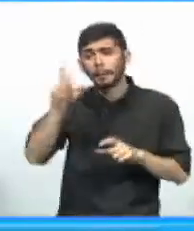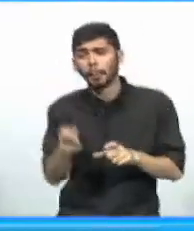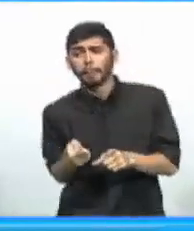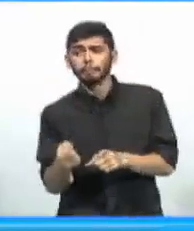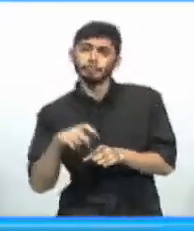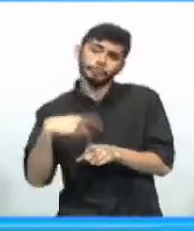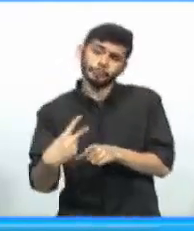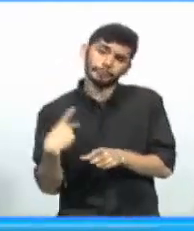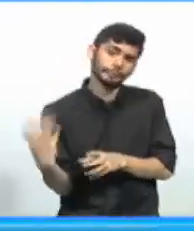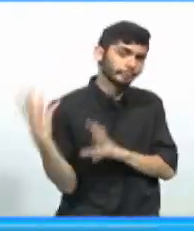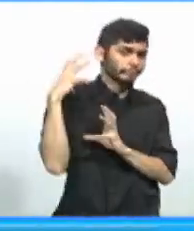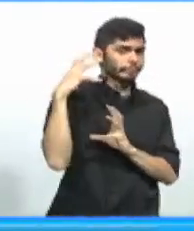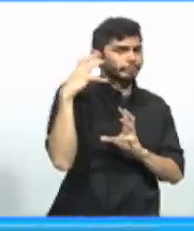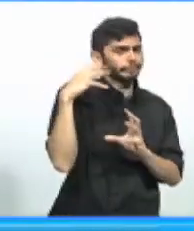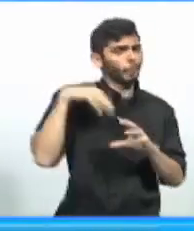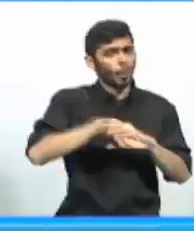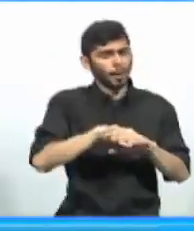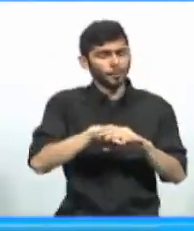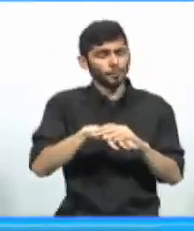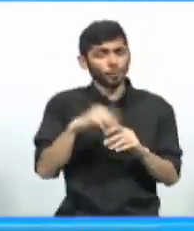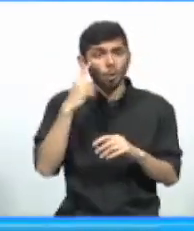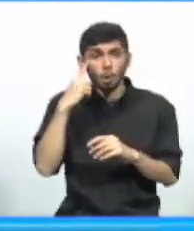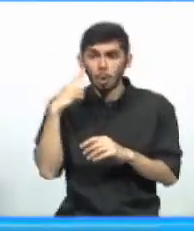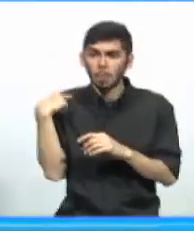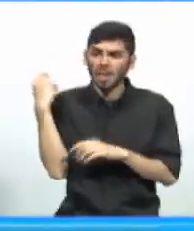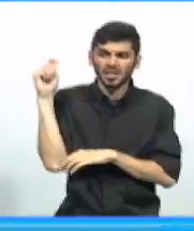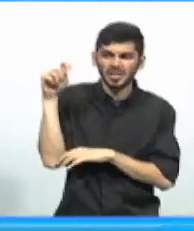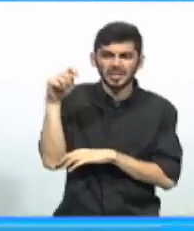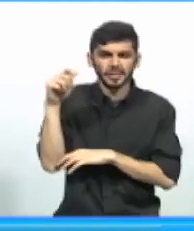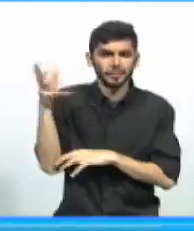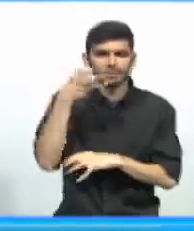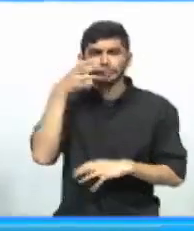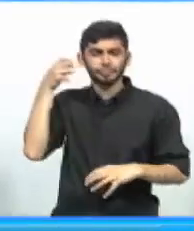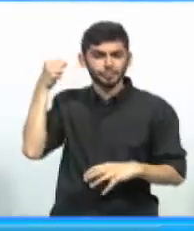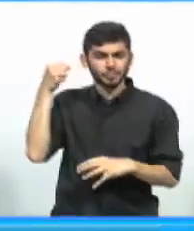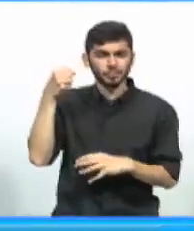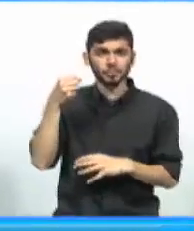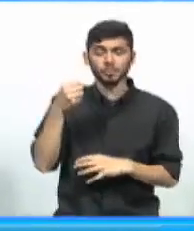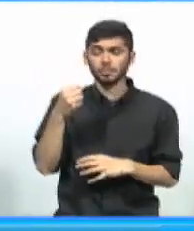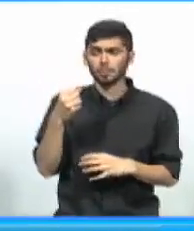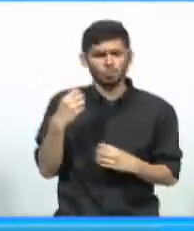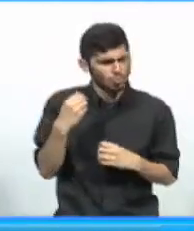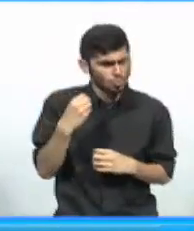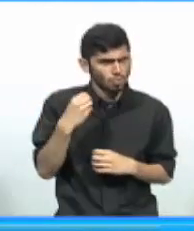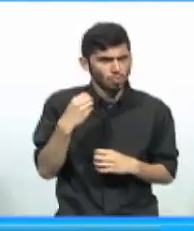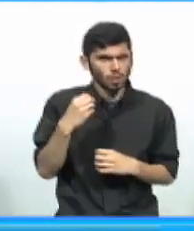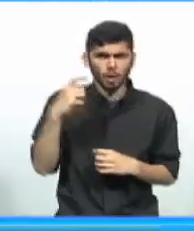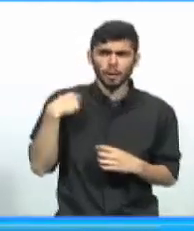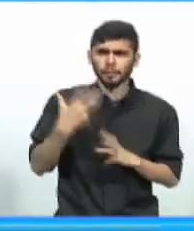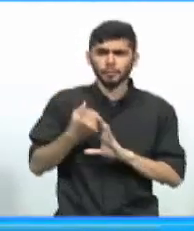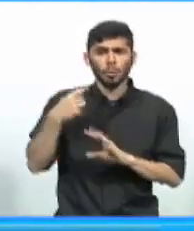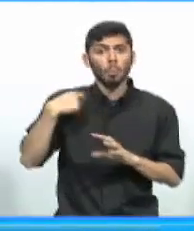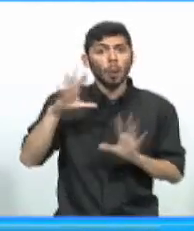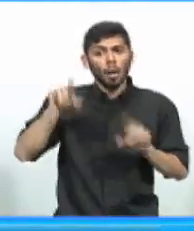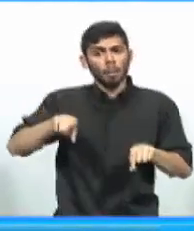para mi colección. Yo te diría que tengas cuidado, a ver si no viene la parca y te viene a buscar. Me la como. No va a haber monstruo que me detenga. Más que te doblas el